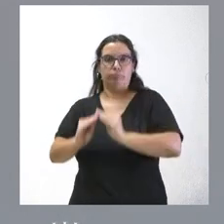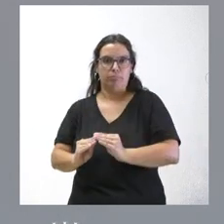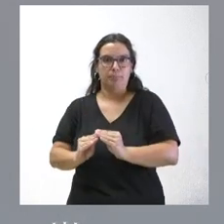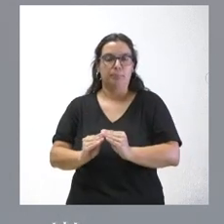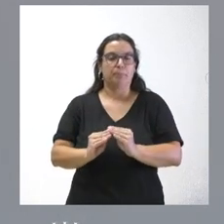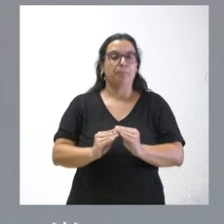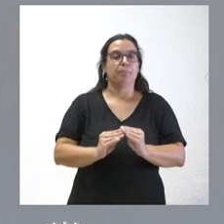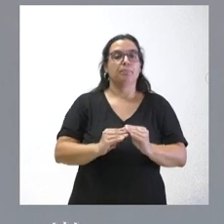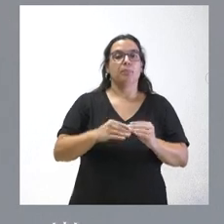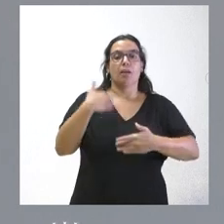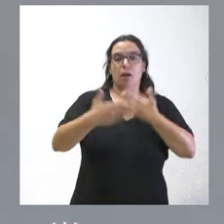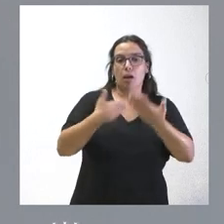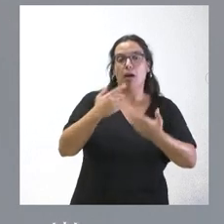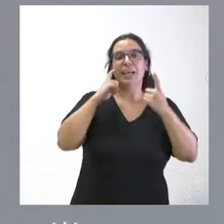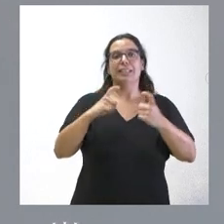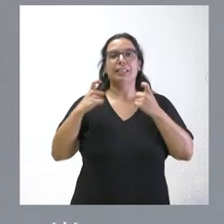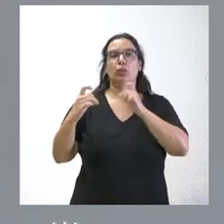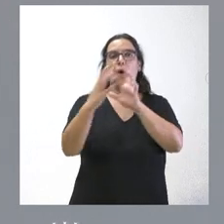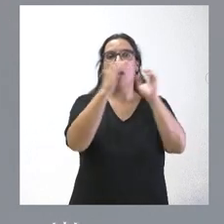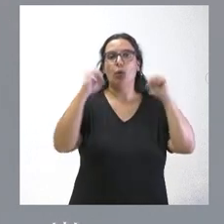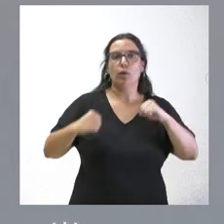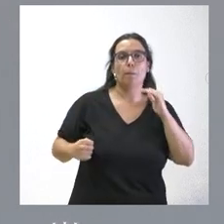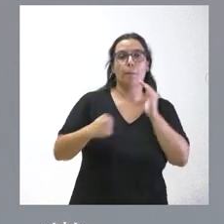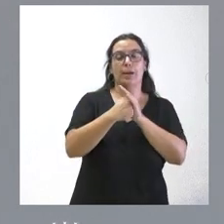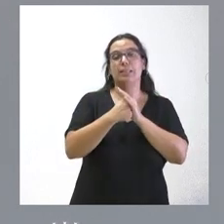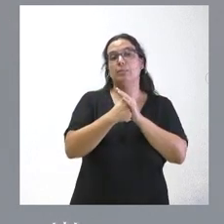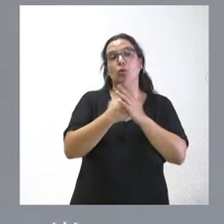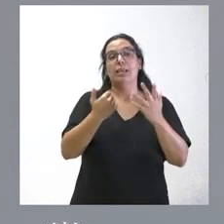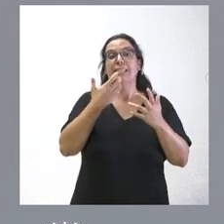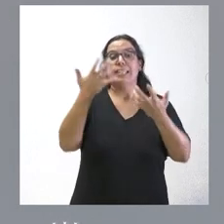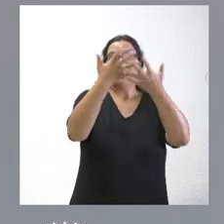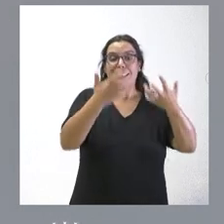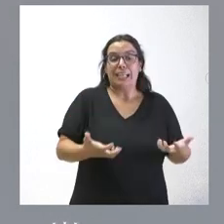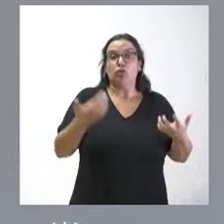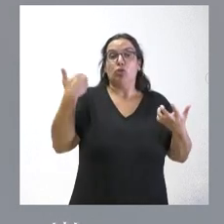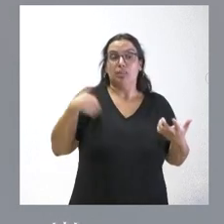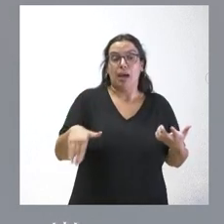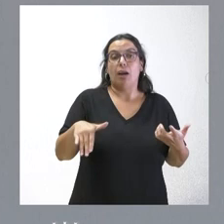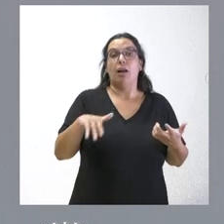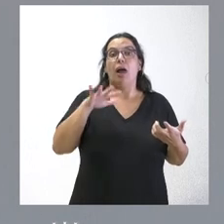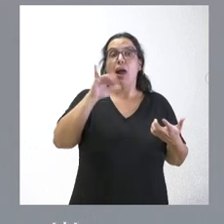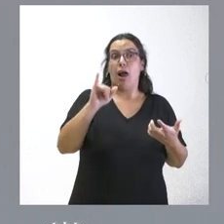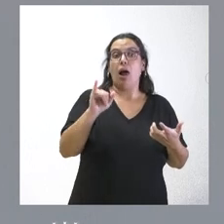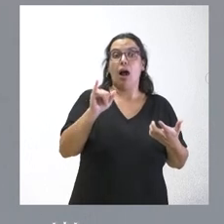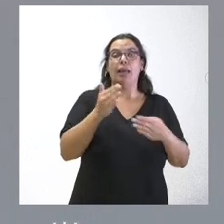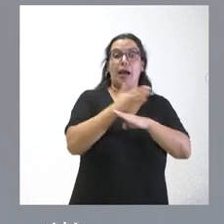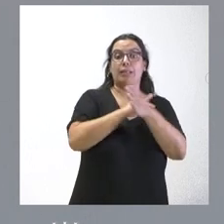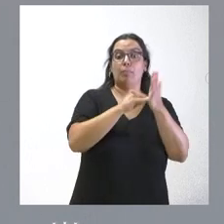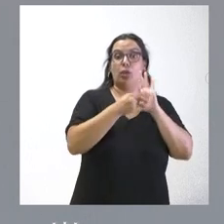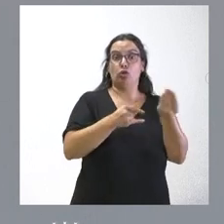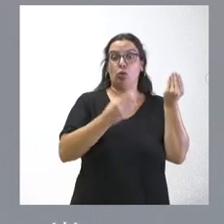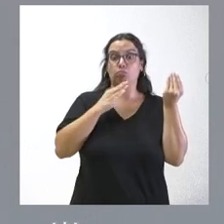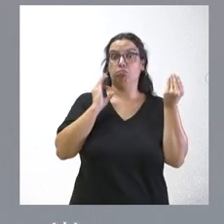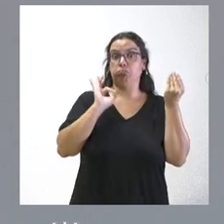elaborando las normas Buscando el máximo consenso posible y cuando tengamos un texto que sea el carácter ante proyecto pues